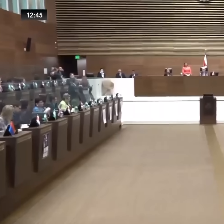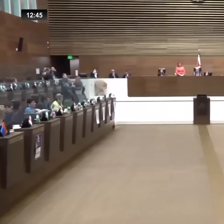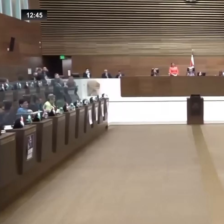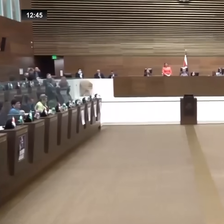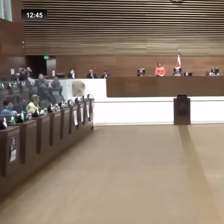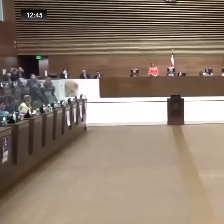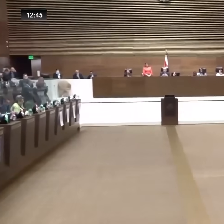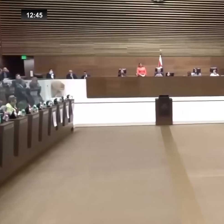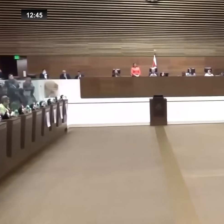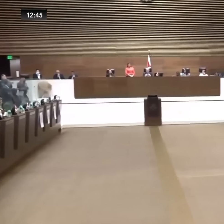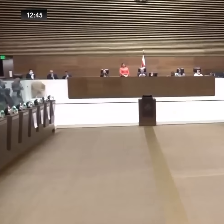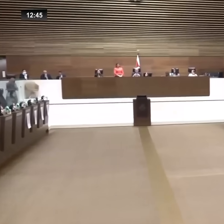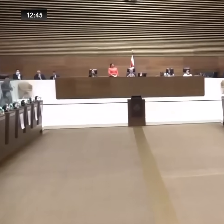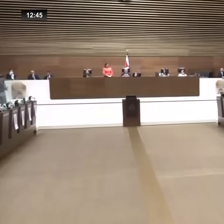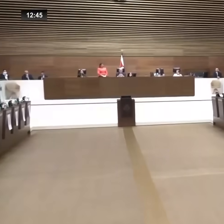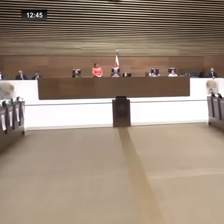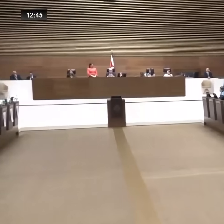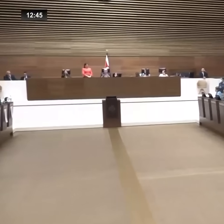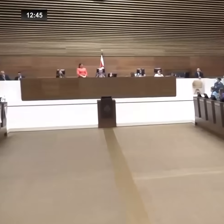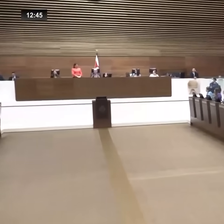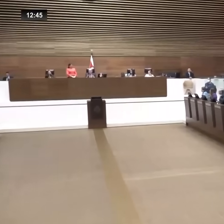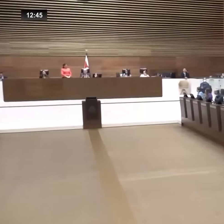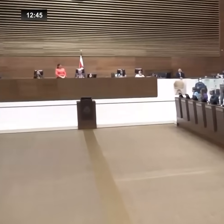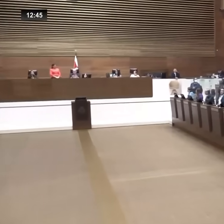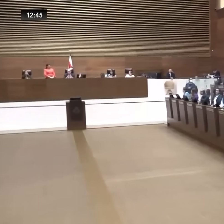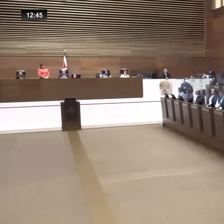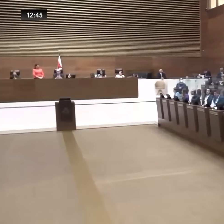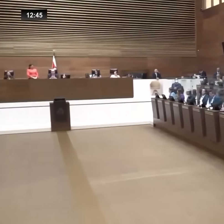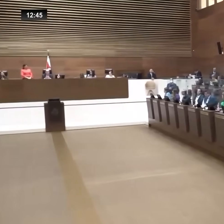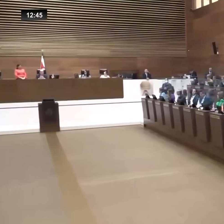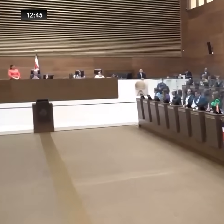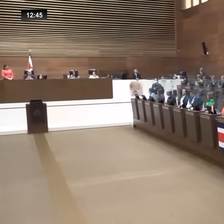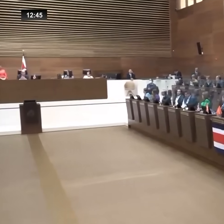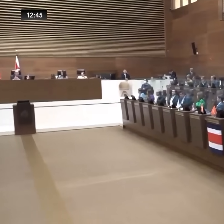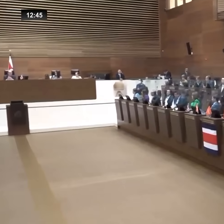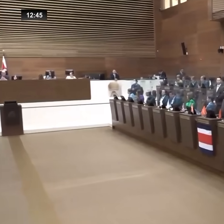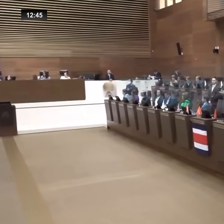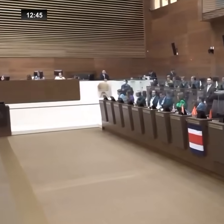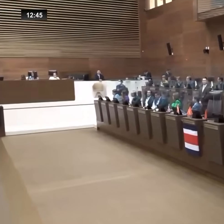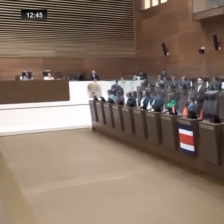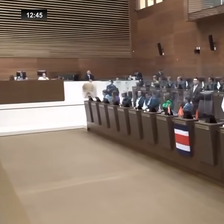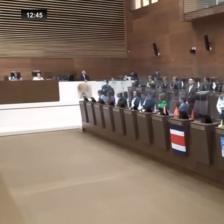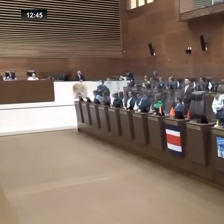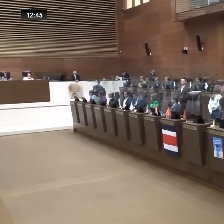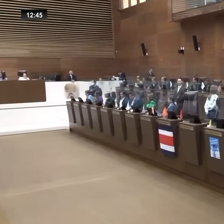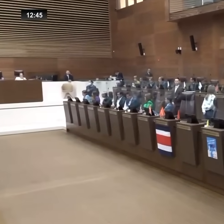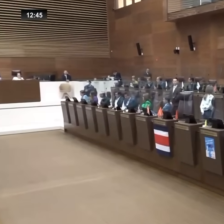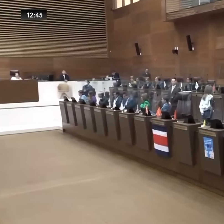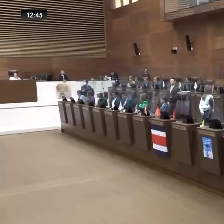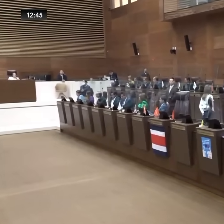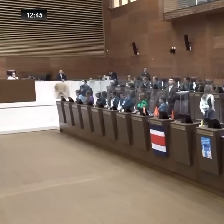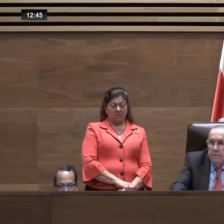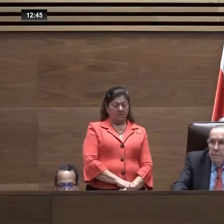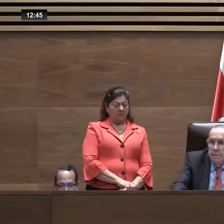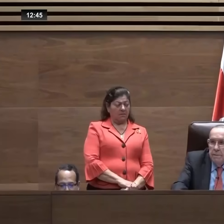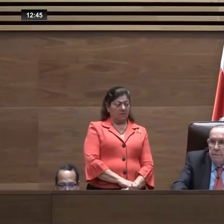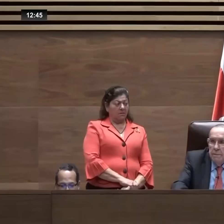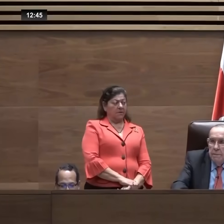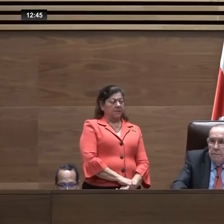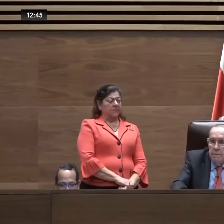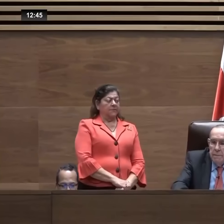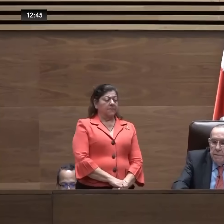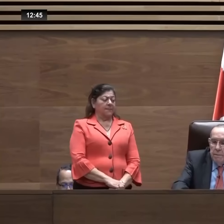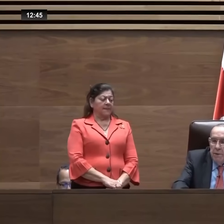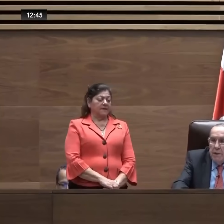de las preocupaciones sobre estos proyectos, específicamente tres de ellos, que era lo de la reforma penal juvenil, el sistema penitenciario y